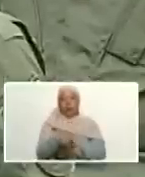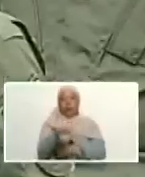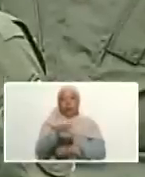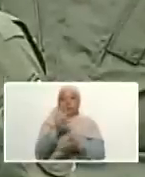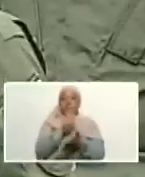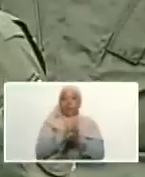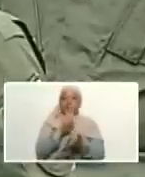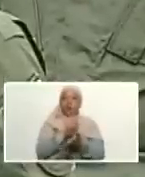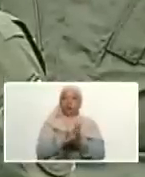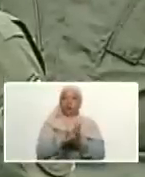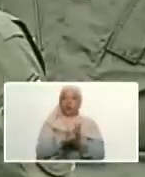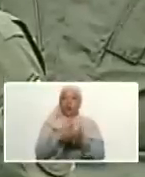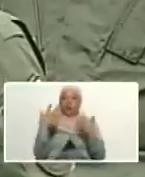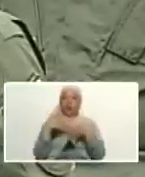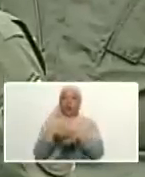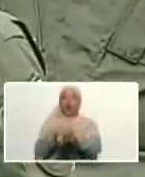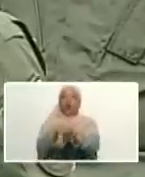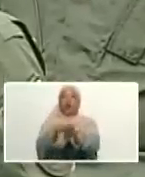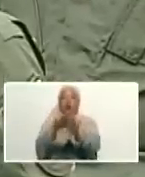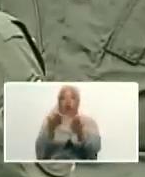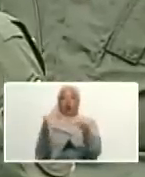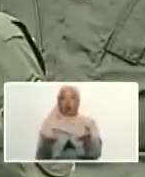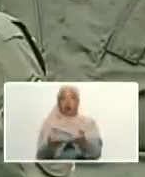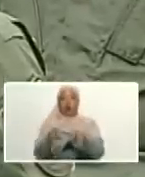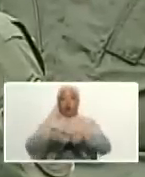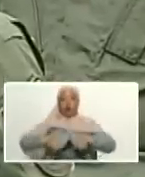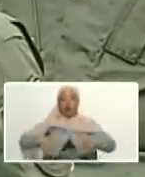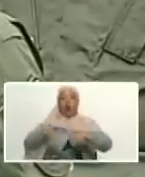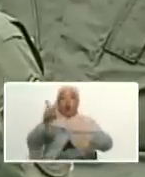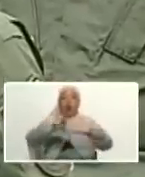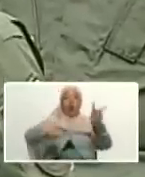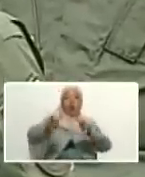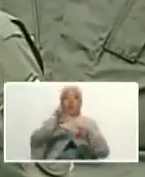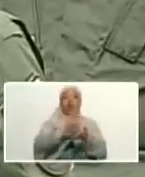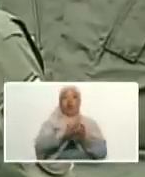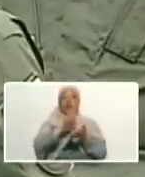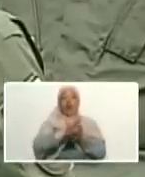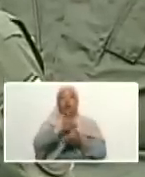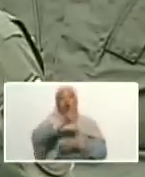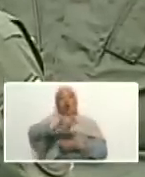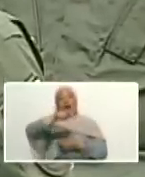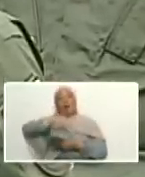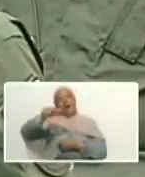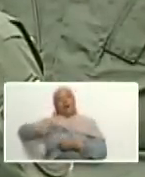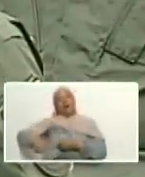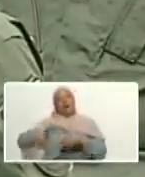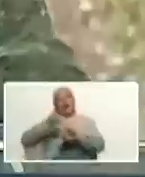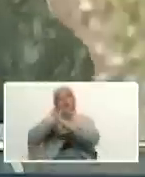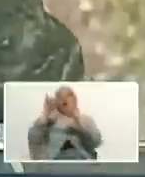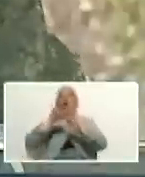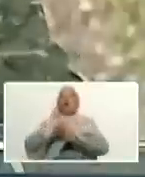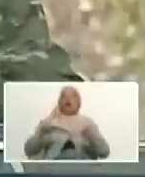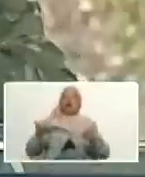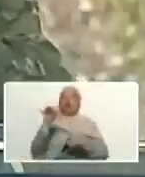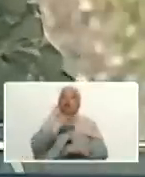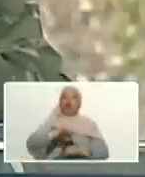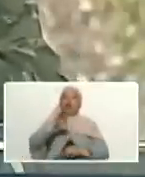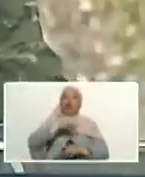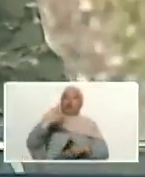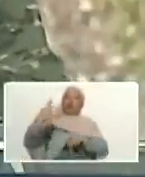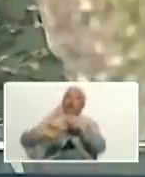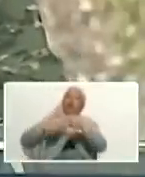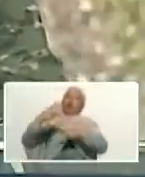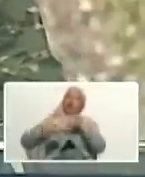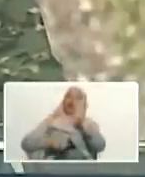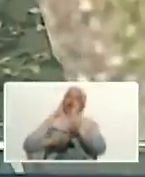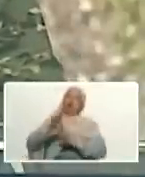estabilidad, por la integridad territorial, por el disfrute de la tranquilidad ciudadana, por la felicidad social, por la prosperidad y la